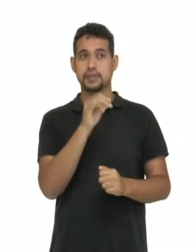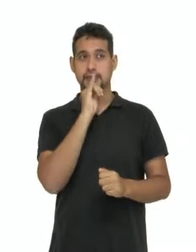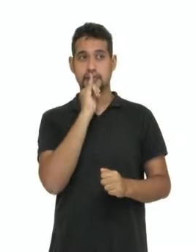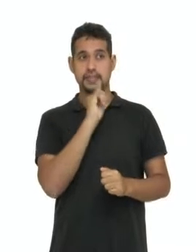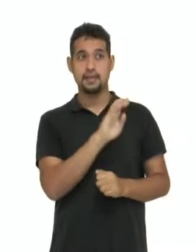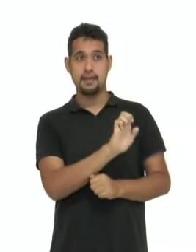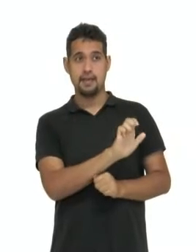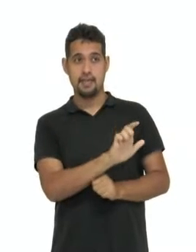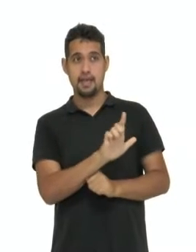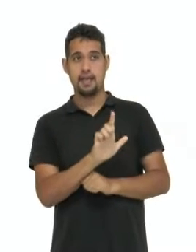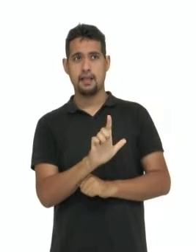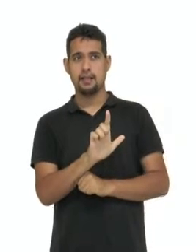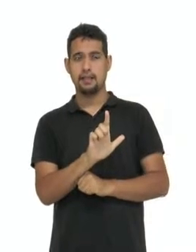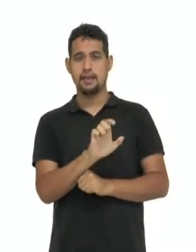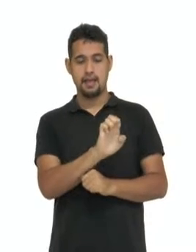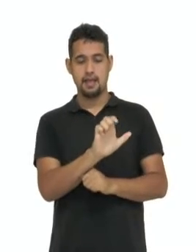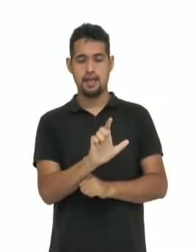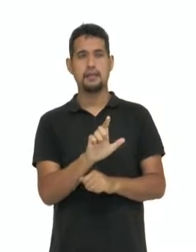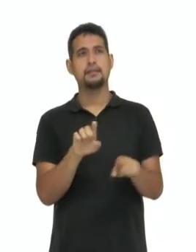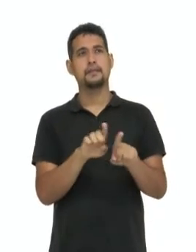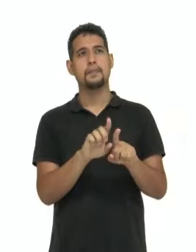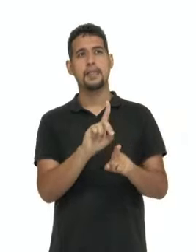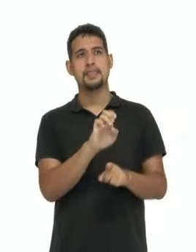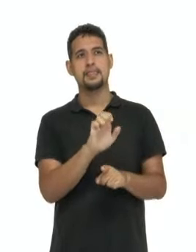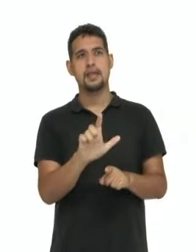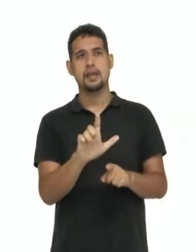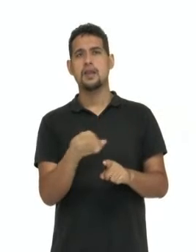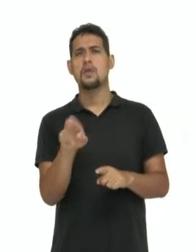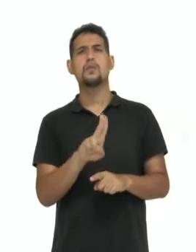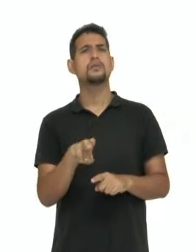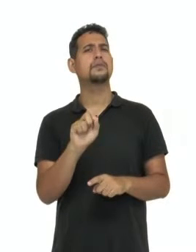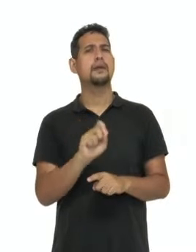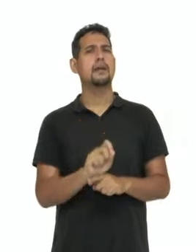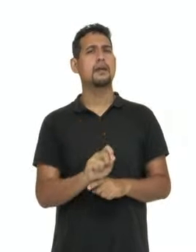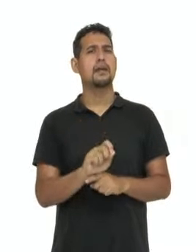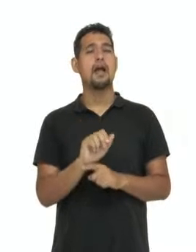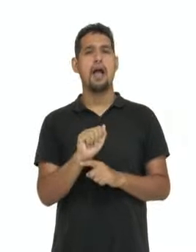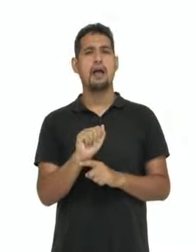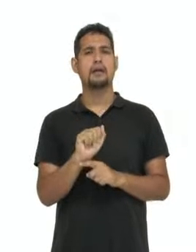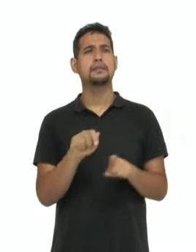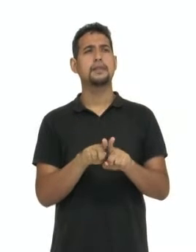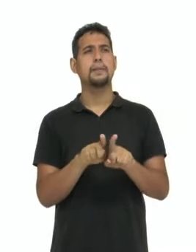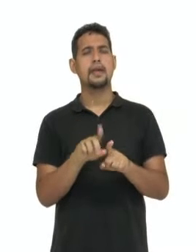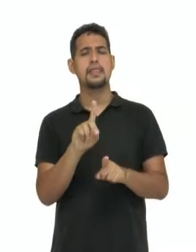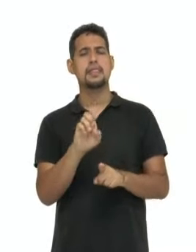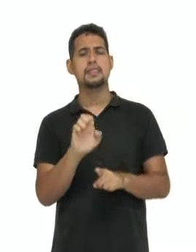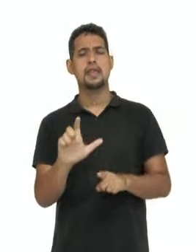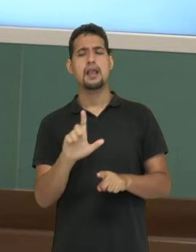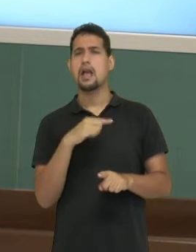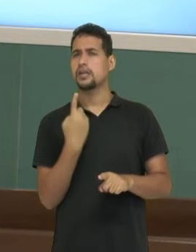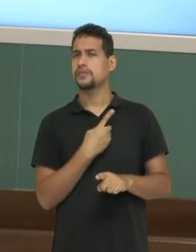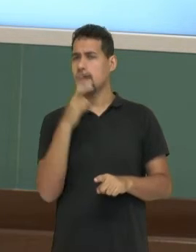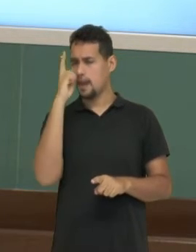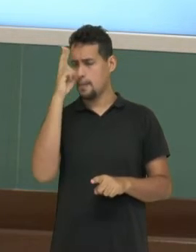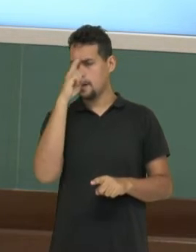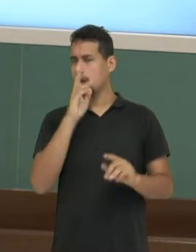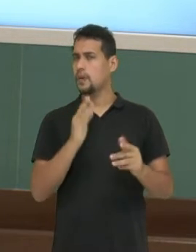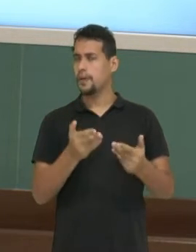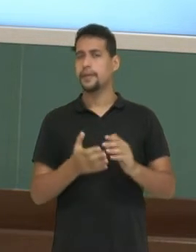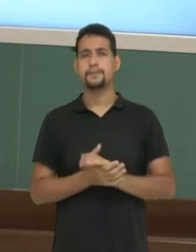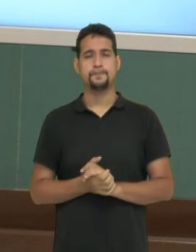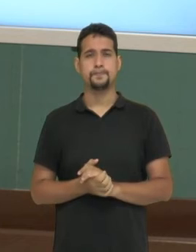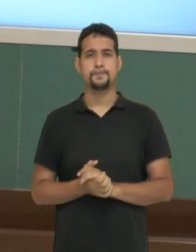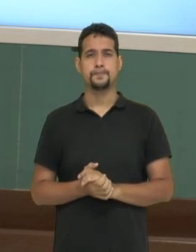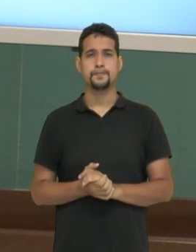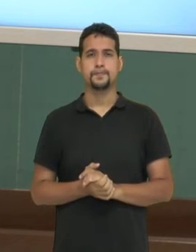las preposiciones a y de se convierten en al y del. Vamos acordar, vamos lembrar aqui,